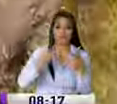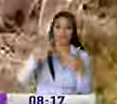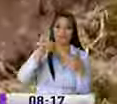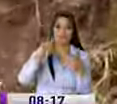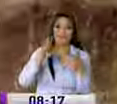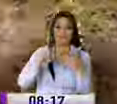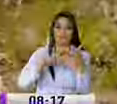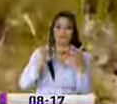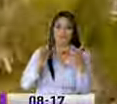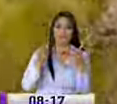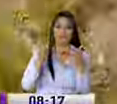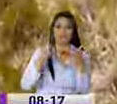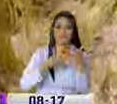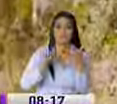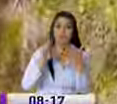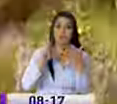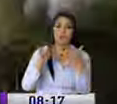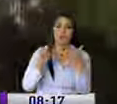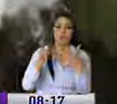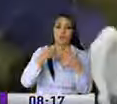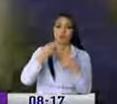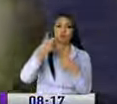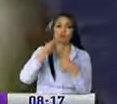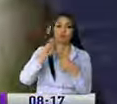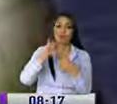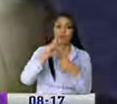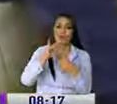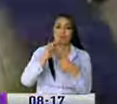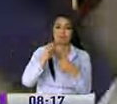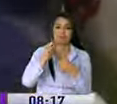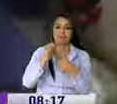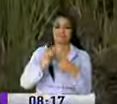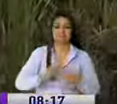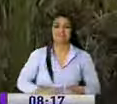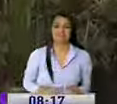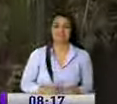escobilla, yagual incana y chochocama, informó Patricia Aldana.